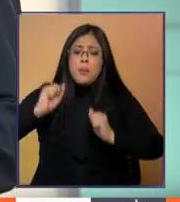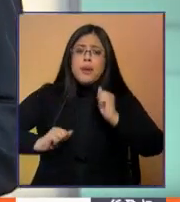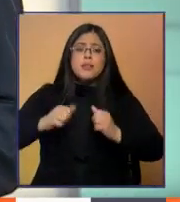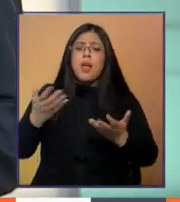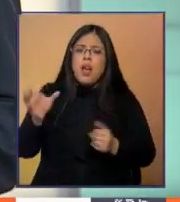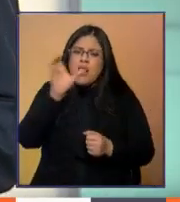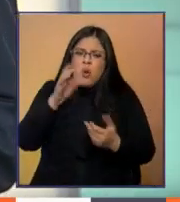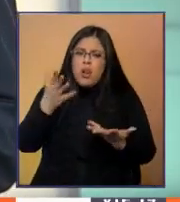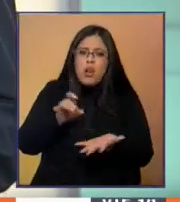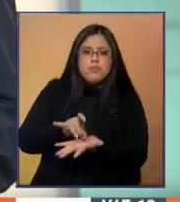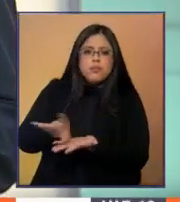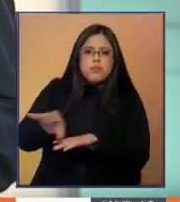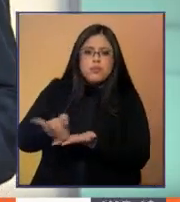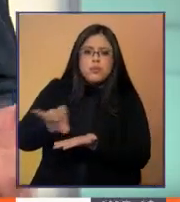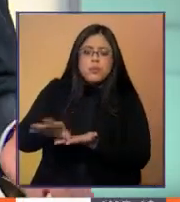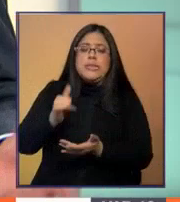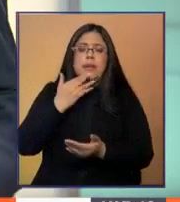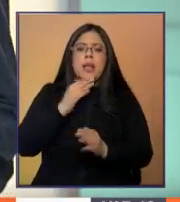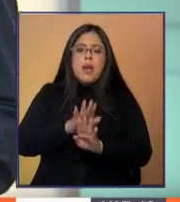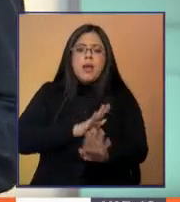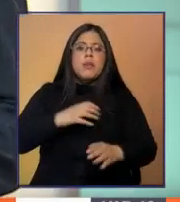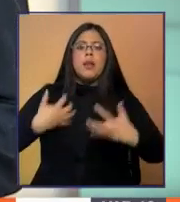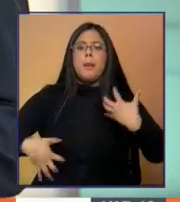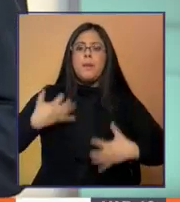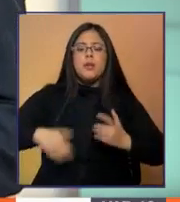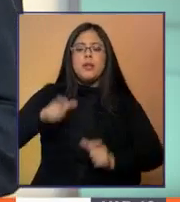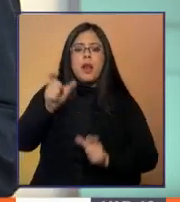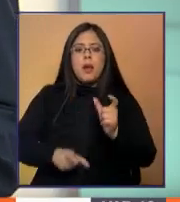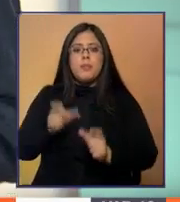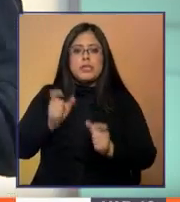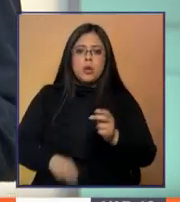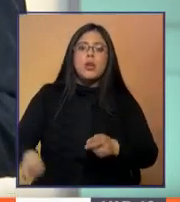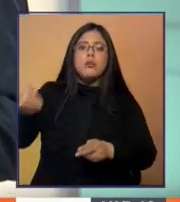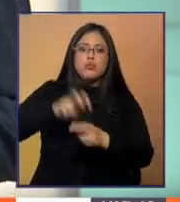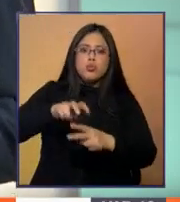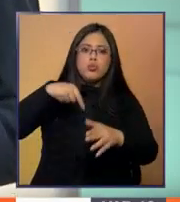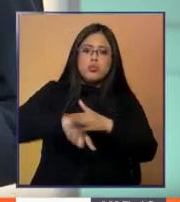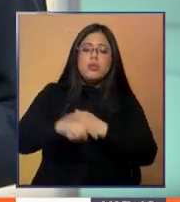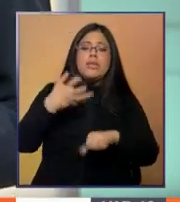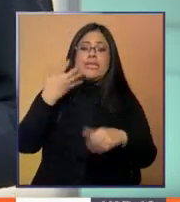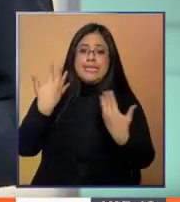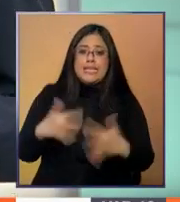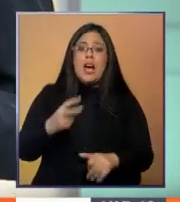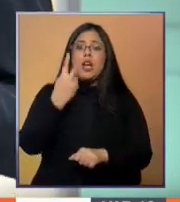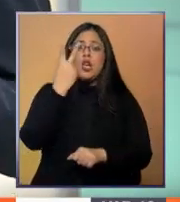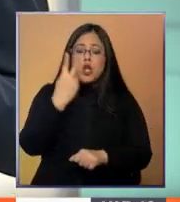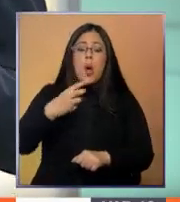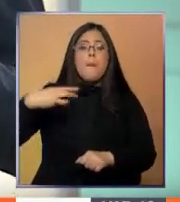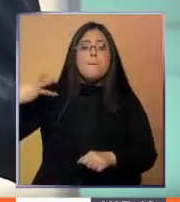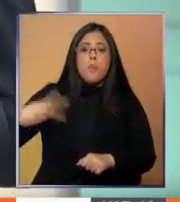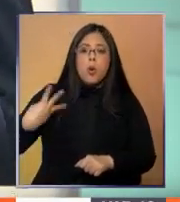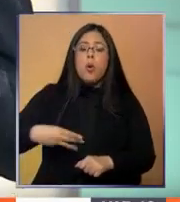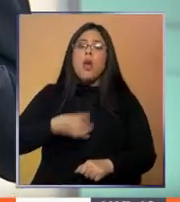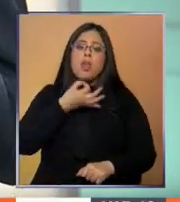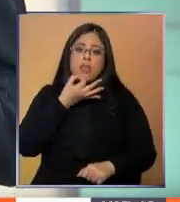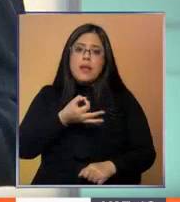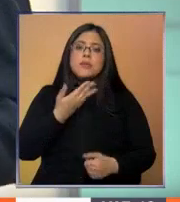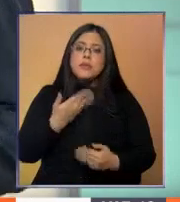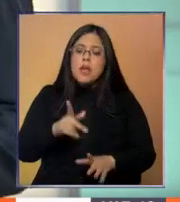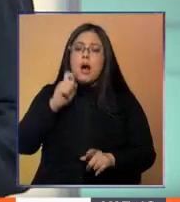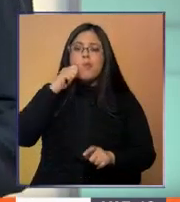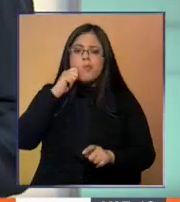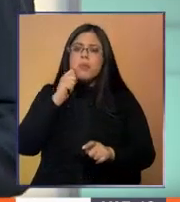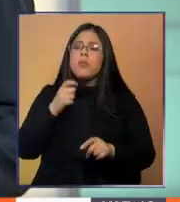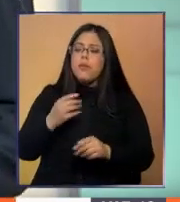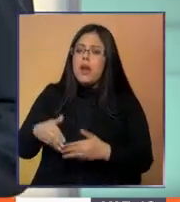así evitar molestias entre los usuarios e incluso eventuales accidentes. Ya son dos los municipios que dicen van a facilitar